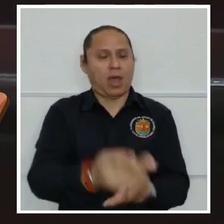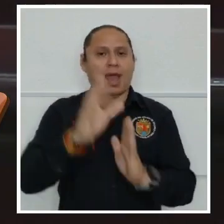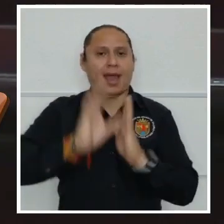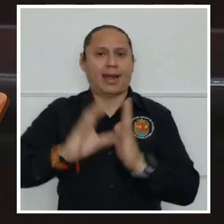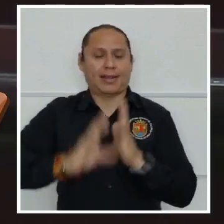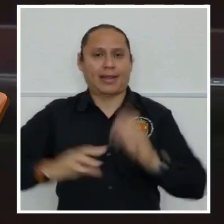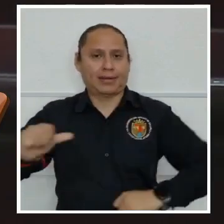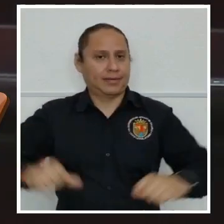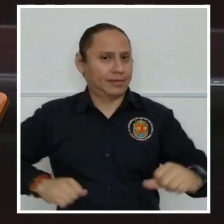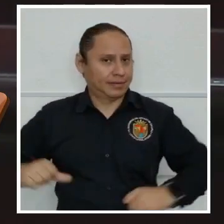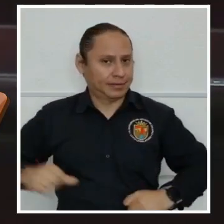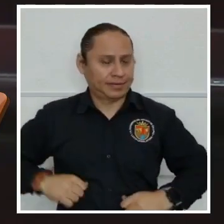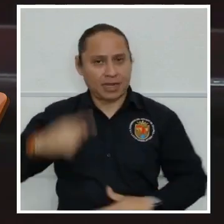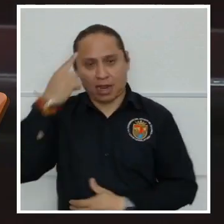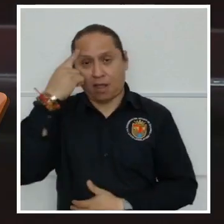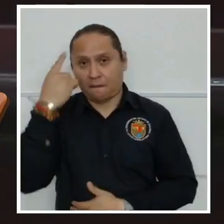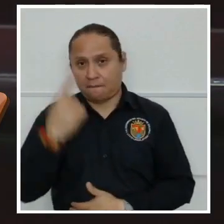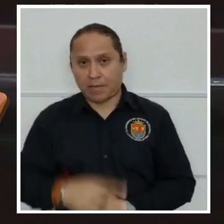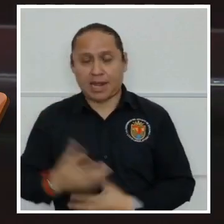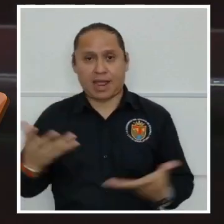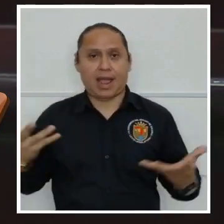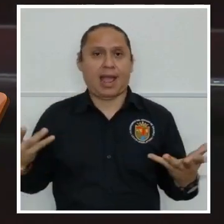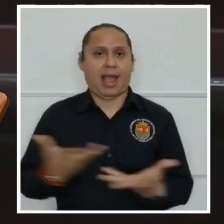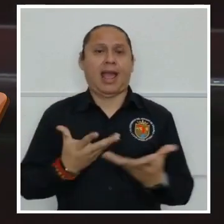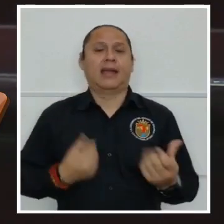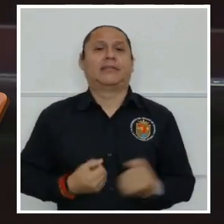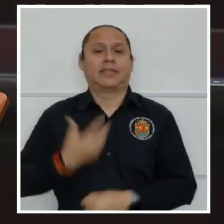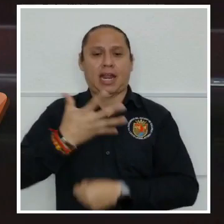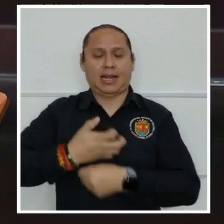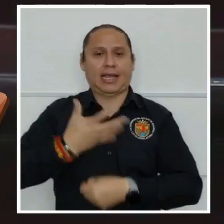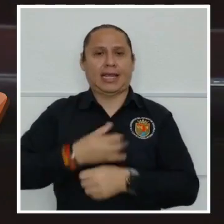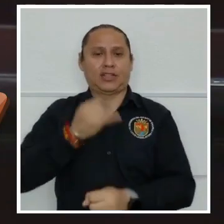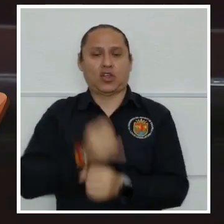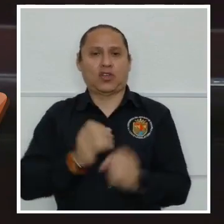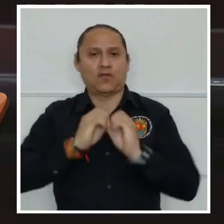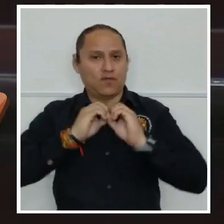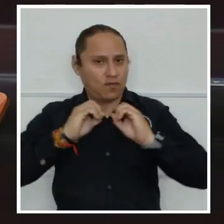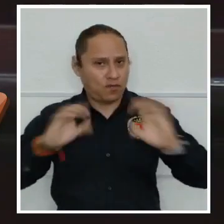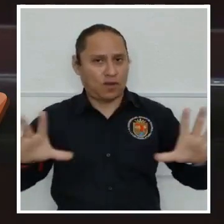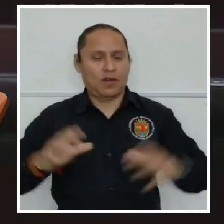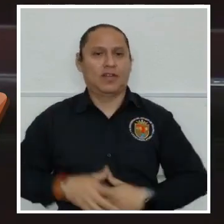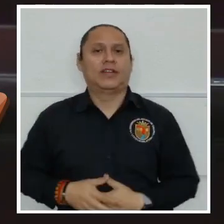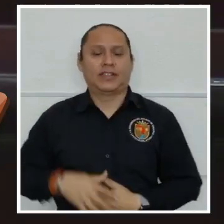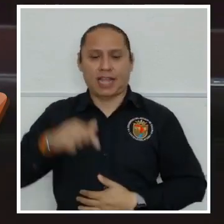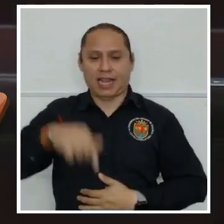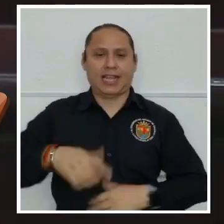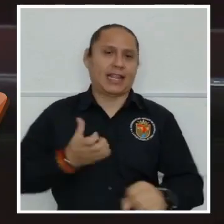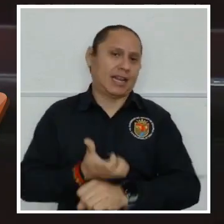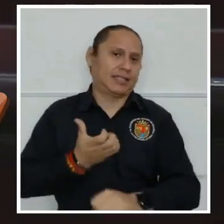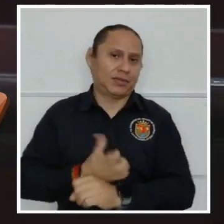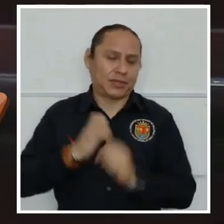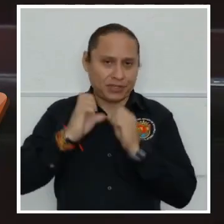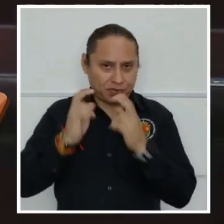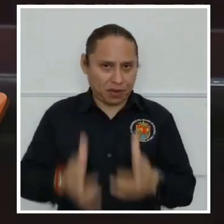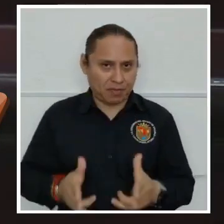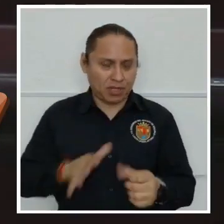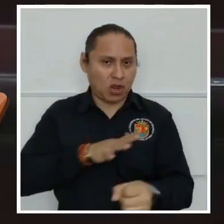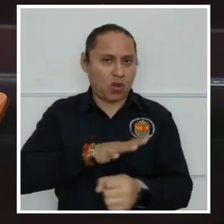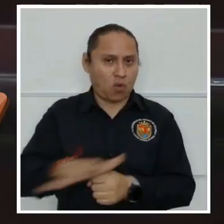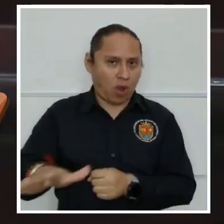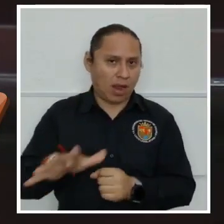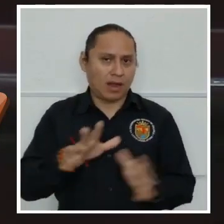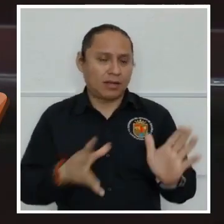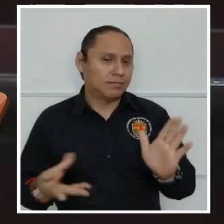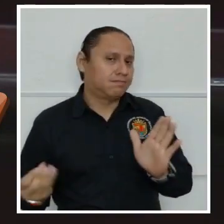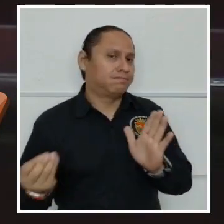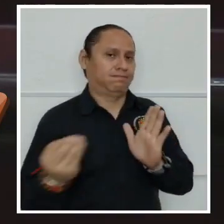de actividades para efectos de llevar a cabo la glosa del quinto informe de gobierno del Estado de Chiapas, el cual se